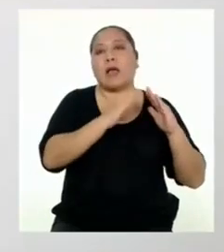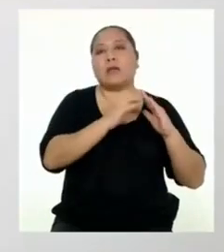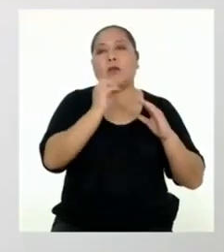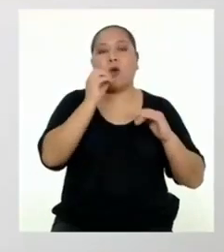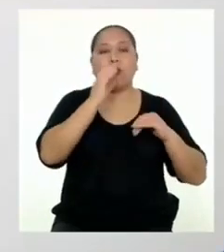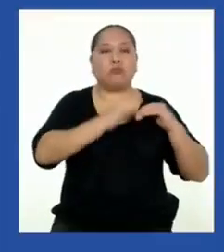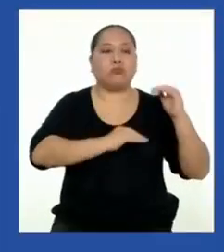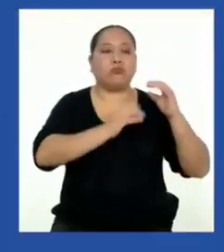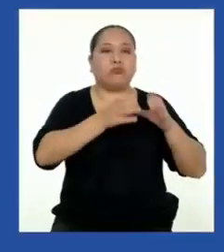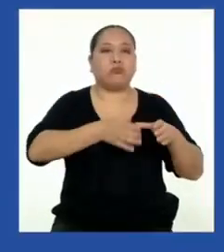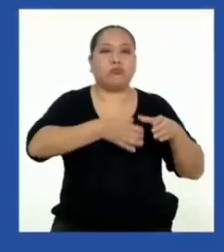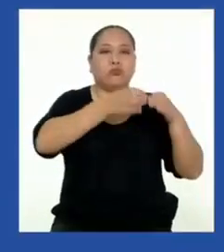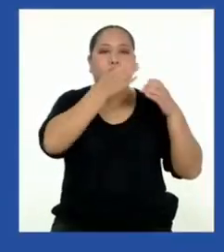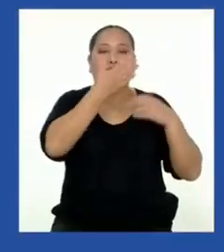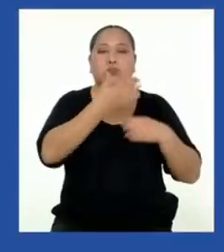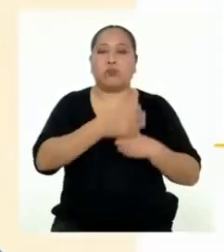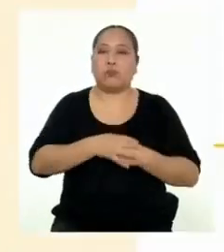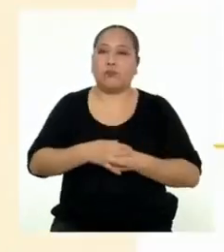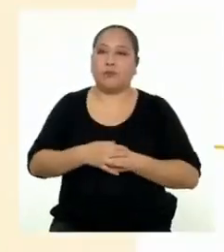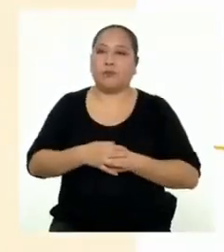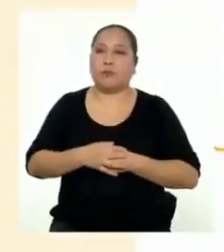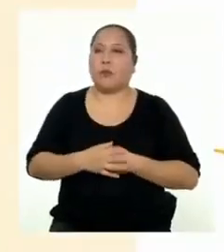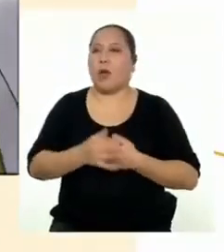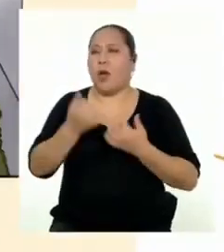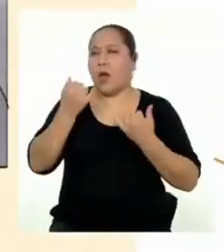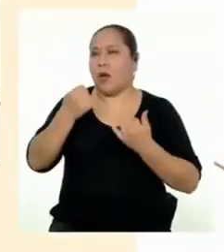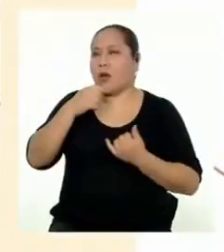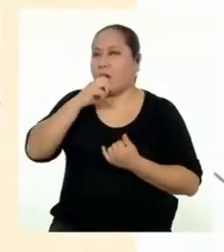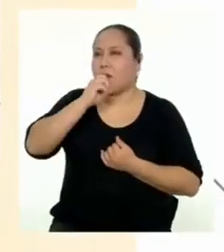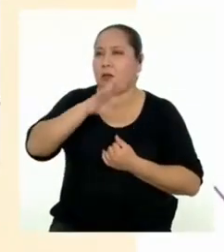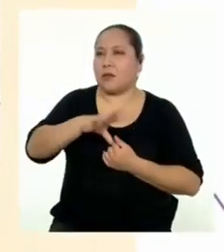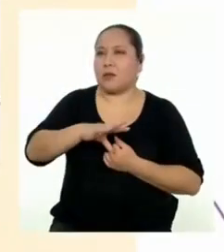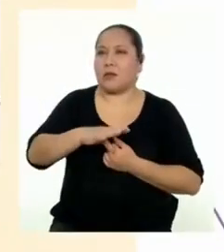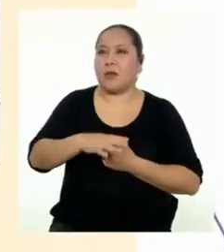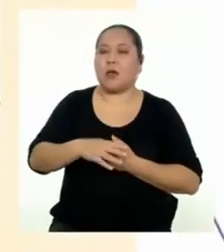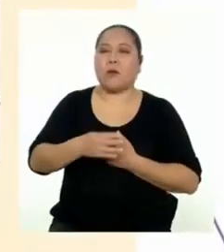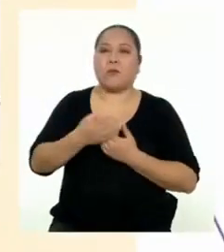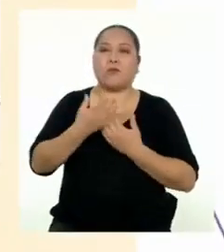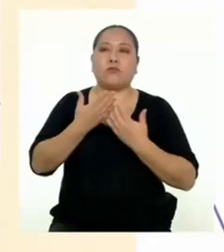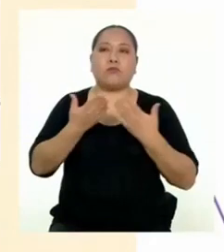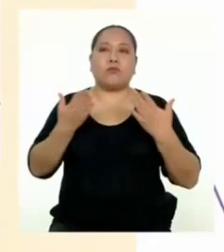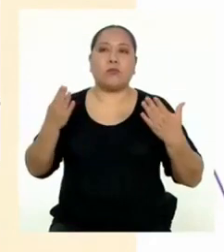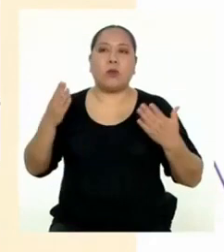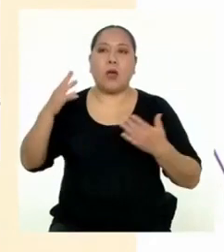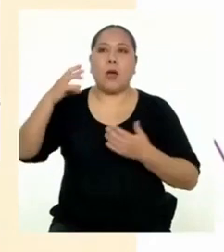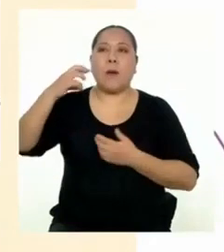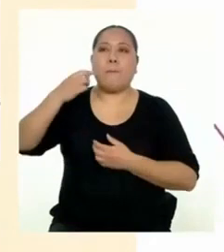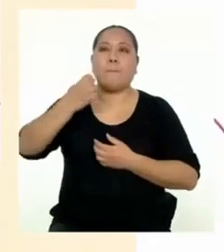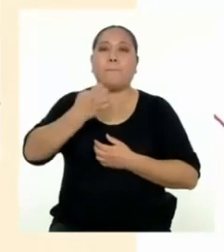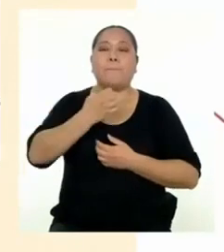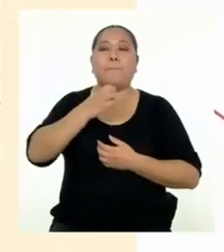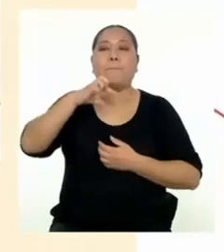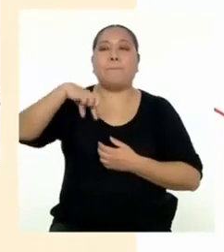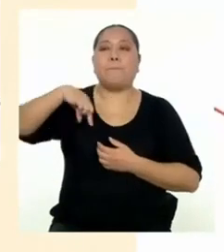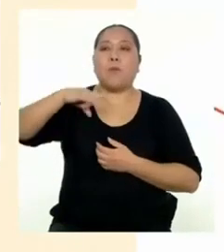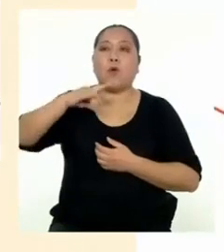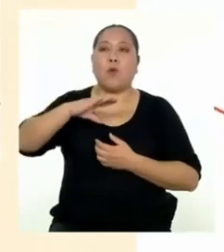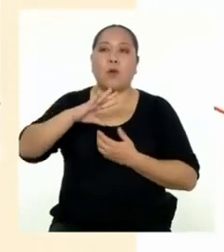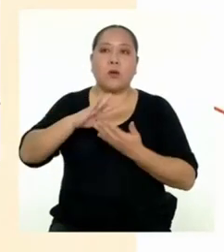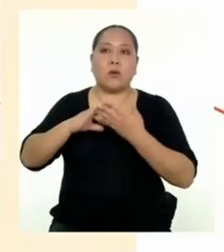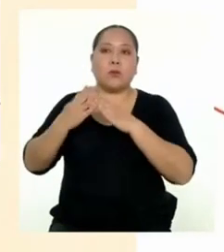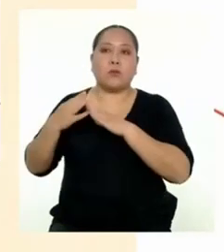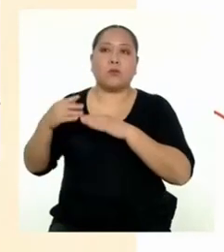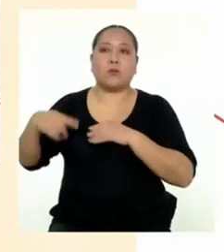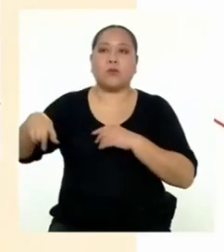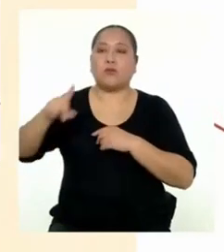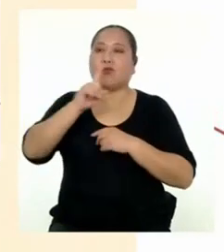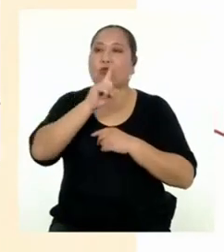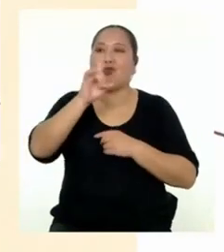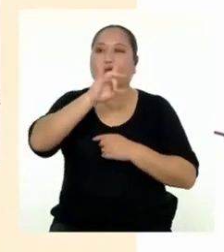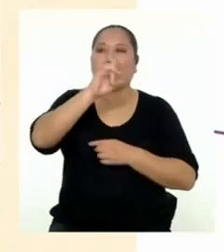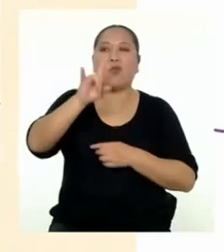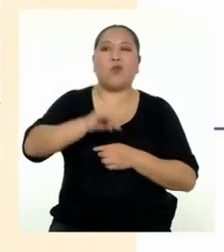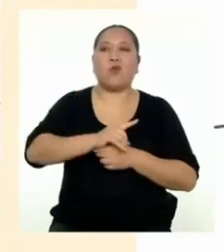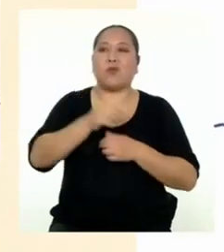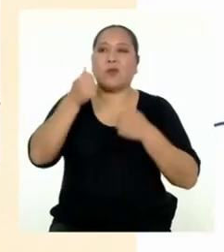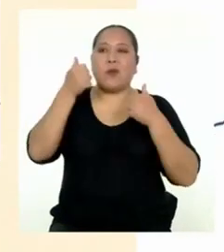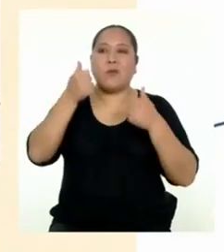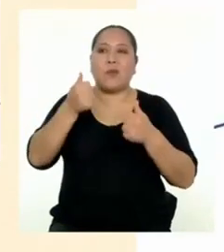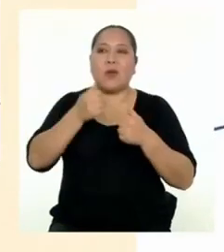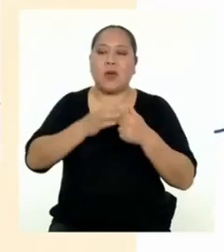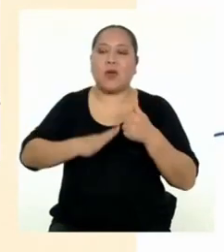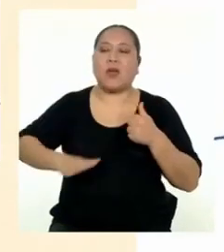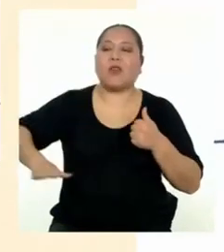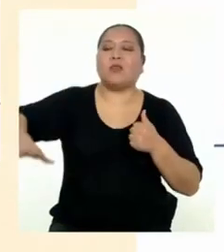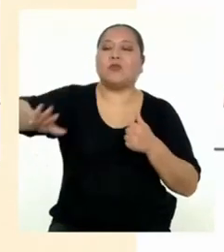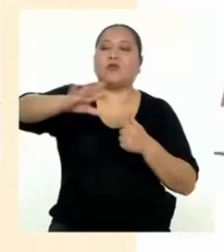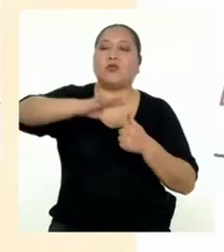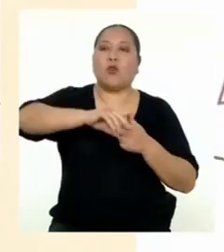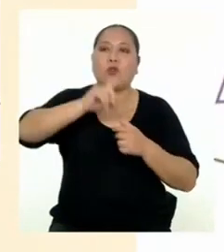o departamento. Ahora que hablamos de bienes públicos, quisiera mencionar que algunas personas no utilizan de forma adecuada los bienes que nos